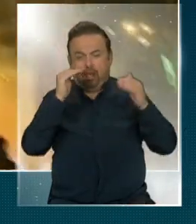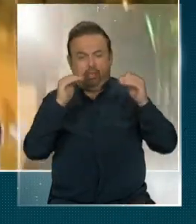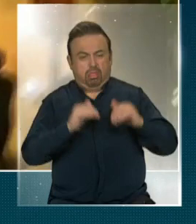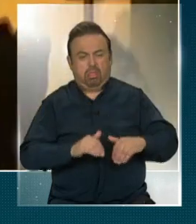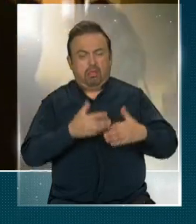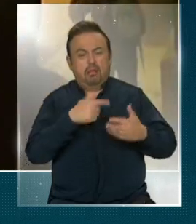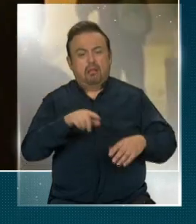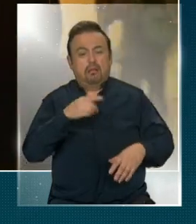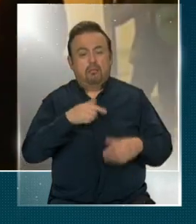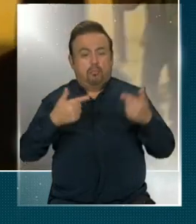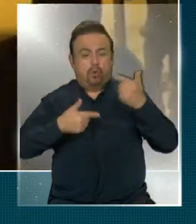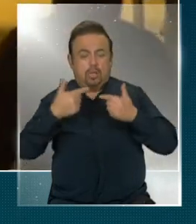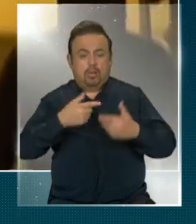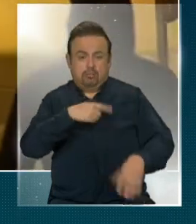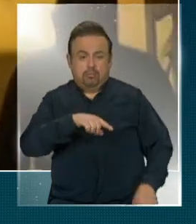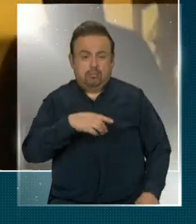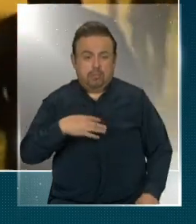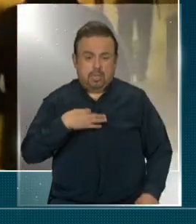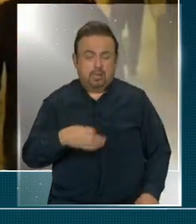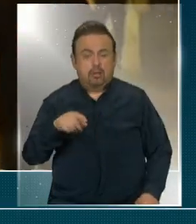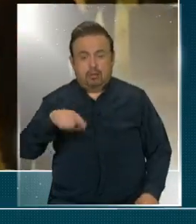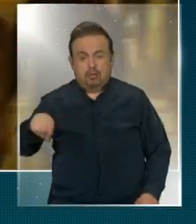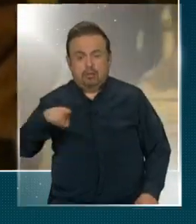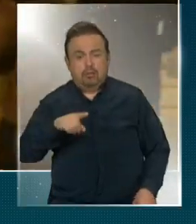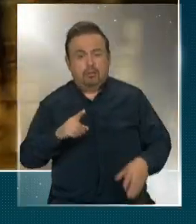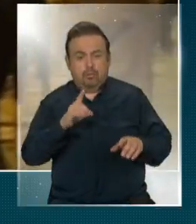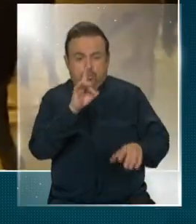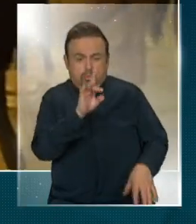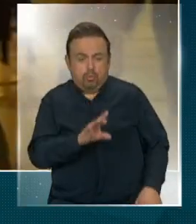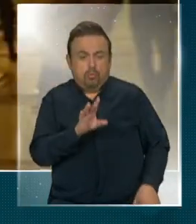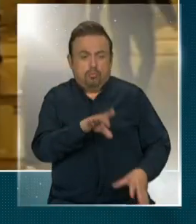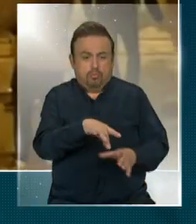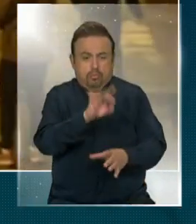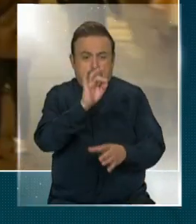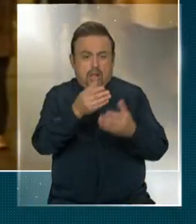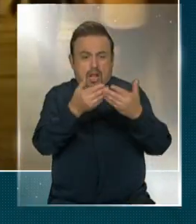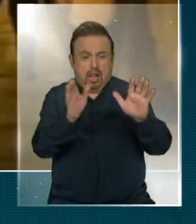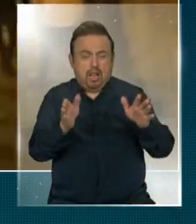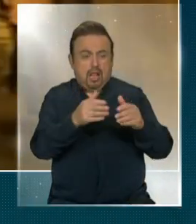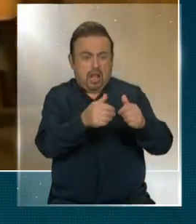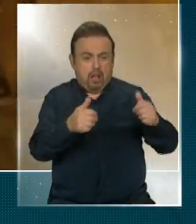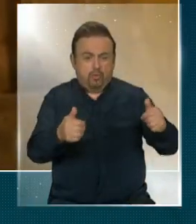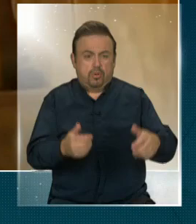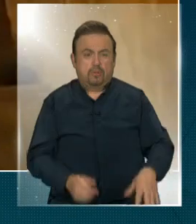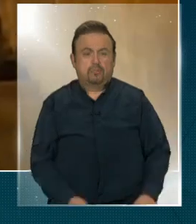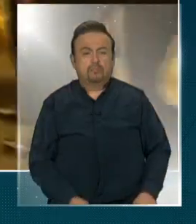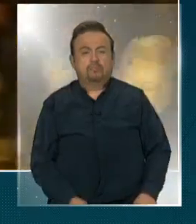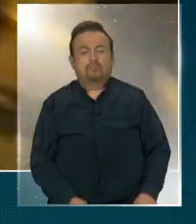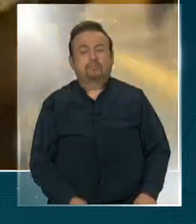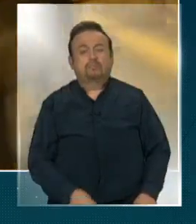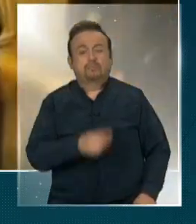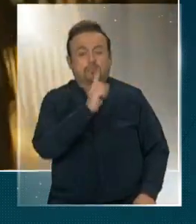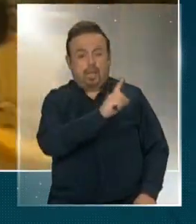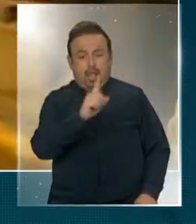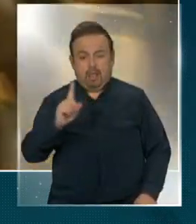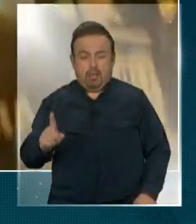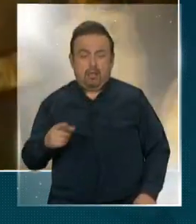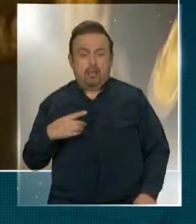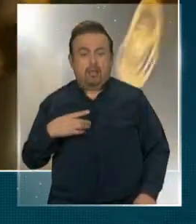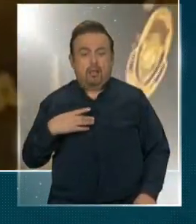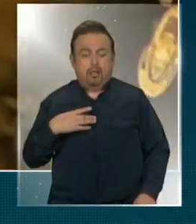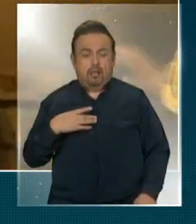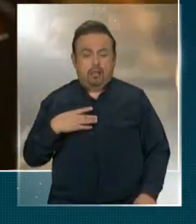ciudadanos los únicos que pueden elegir libremente a sus autoridades. Cada peruano o